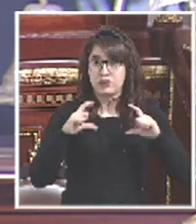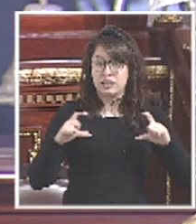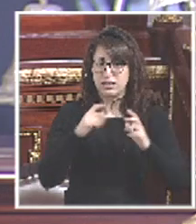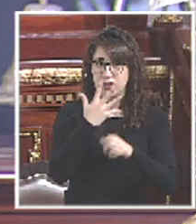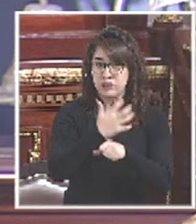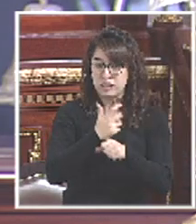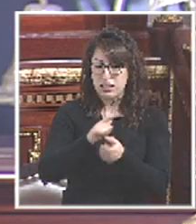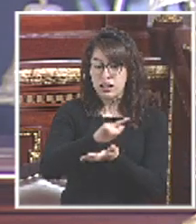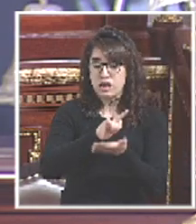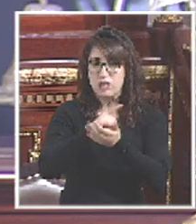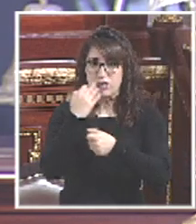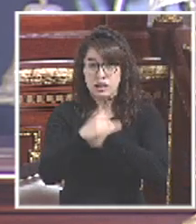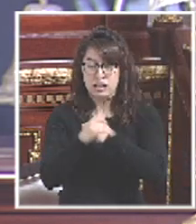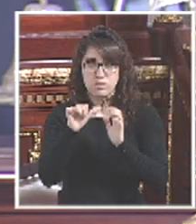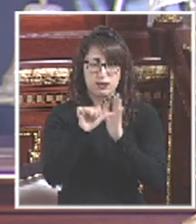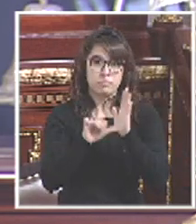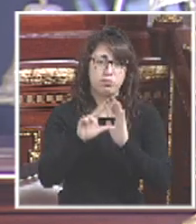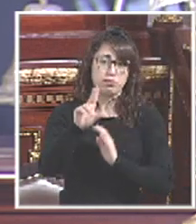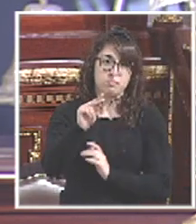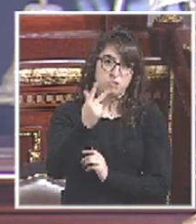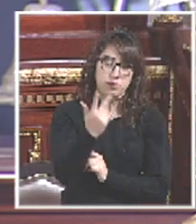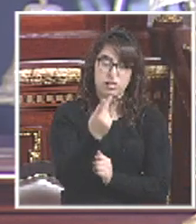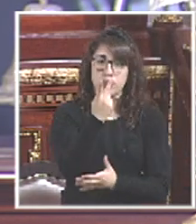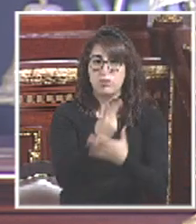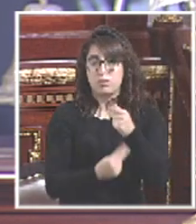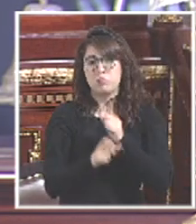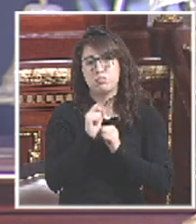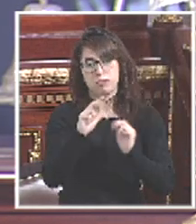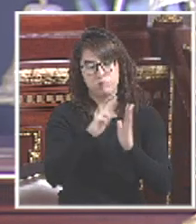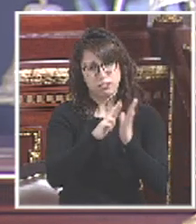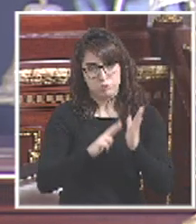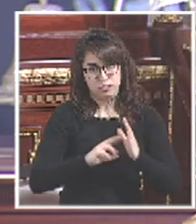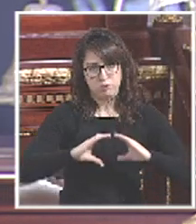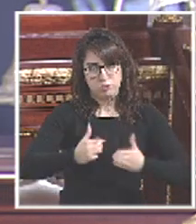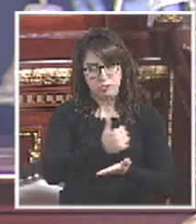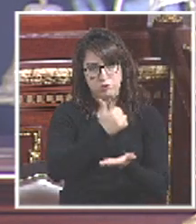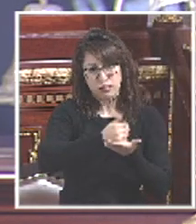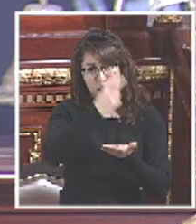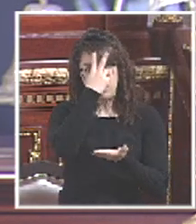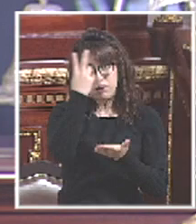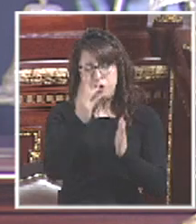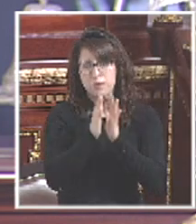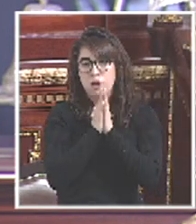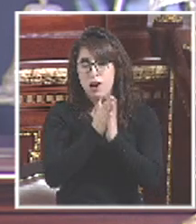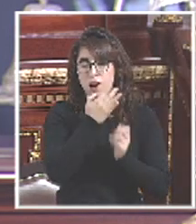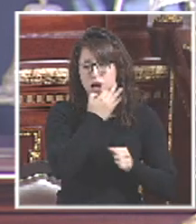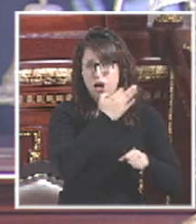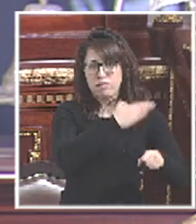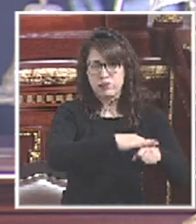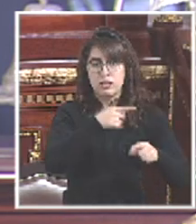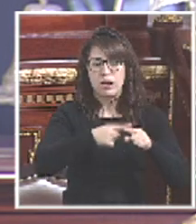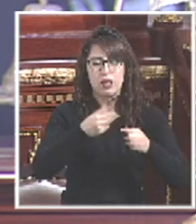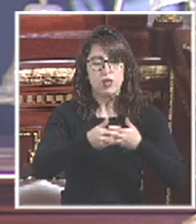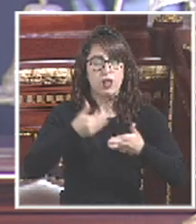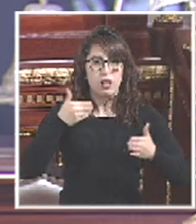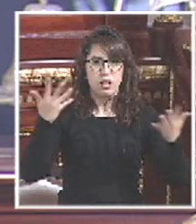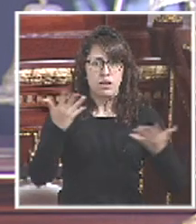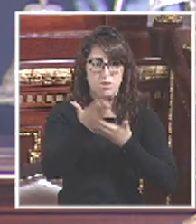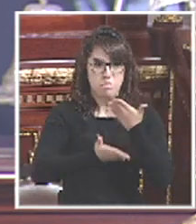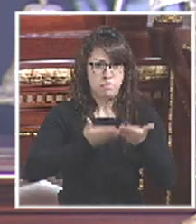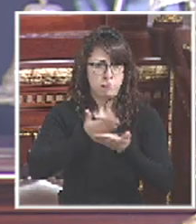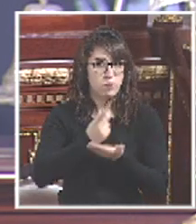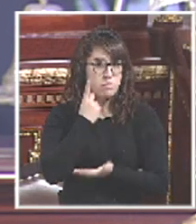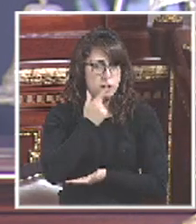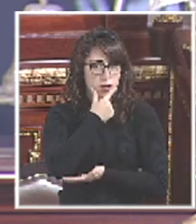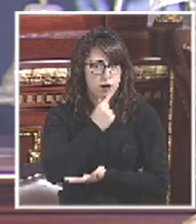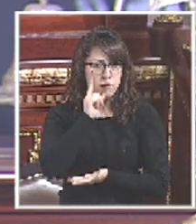Orgánica y el artículo 88 del reglamento ambos del Congreso de la Ciudad de México, remítase al diputado proponente para los efectos